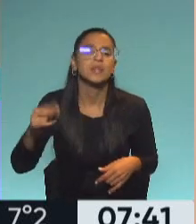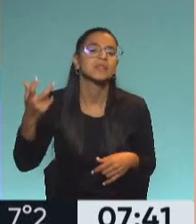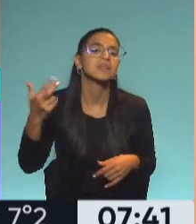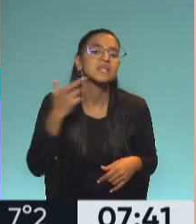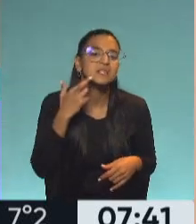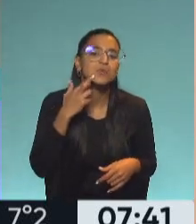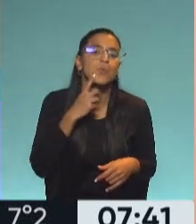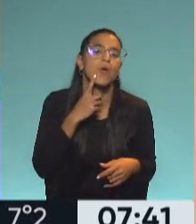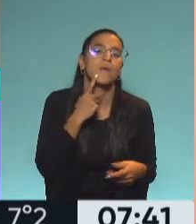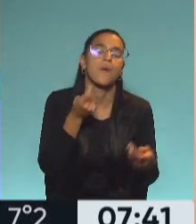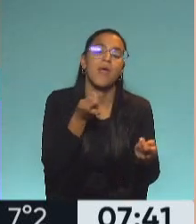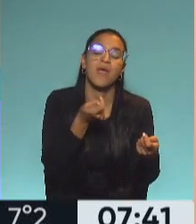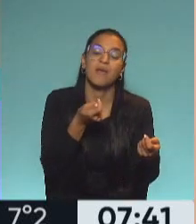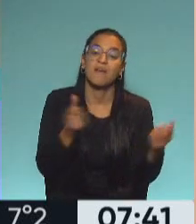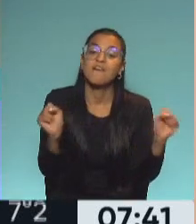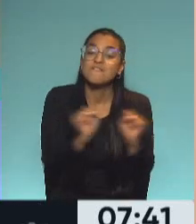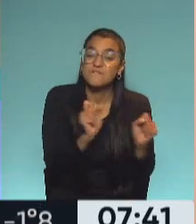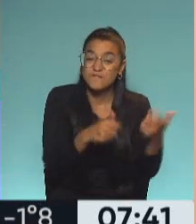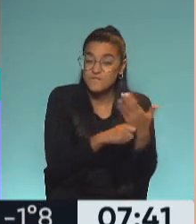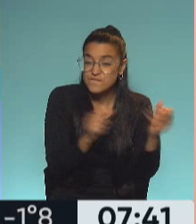19 frigoríficos que tenían una